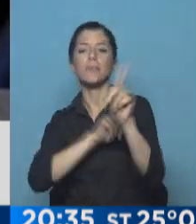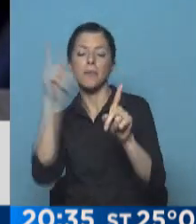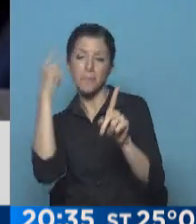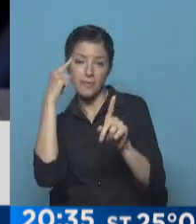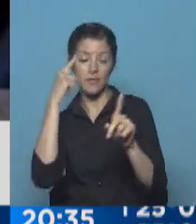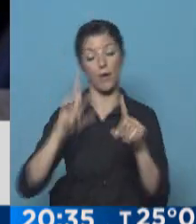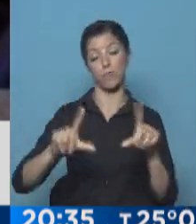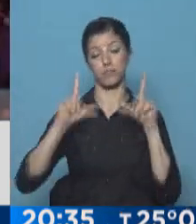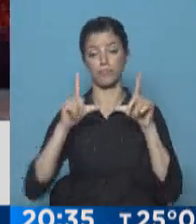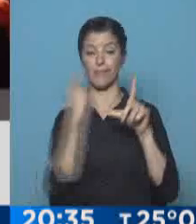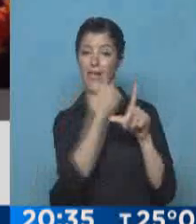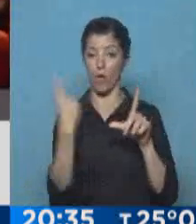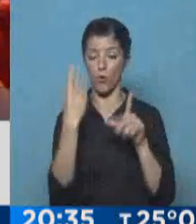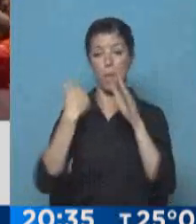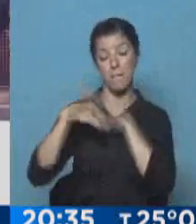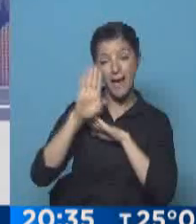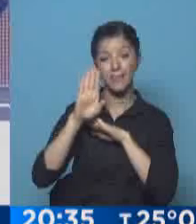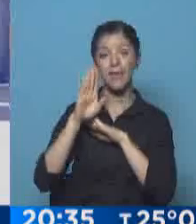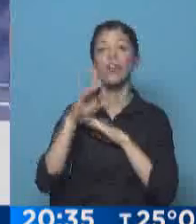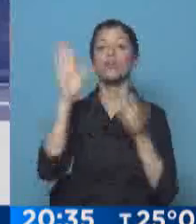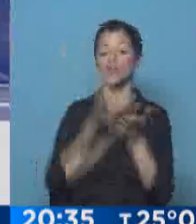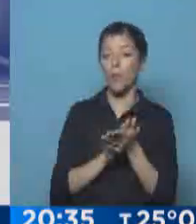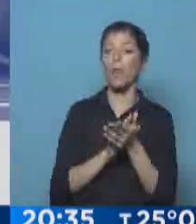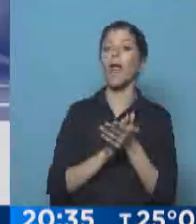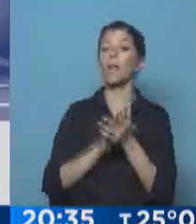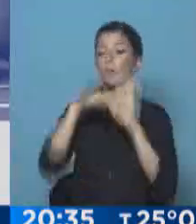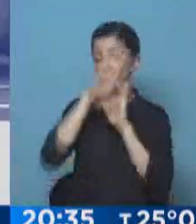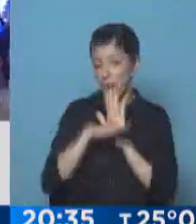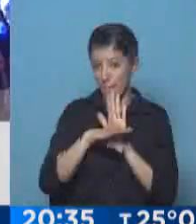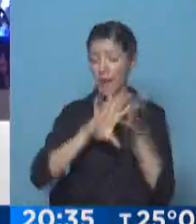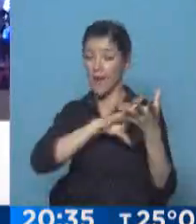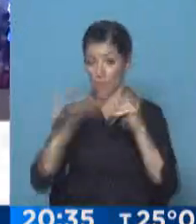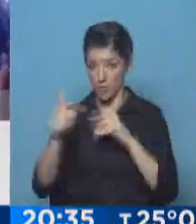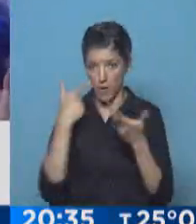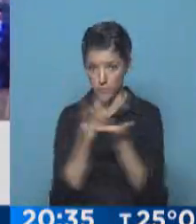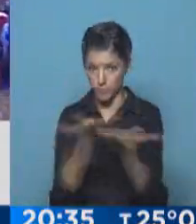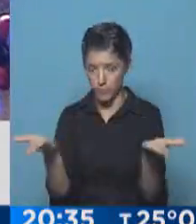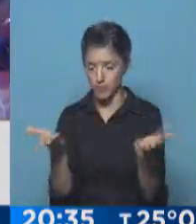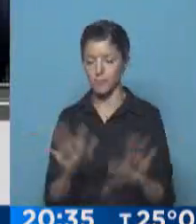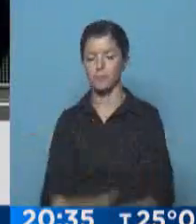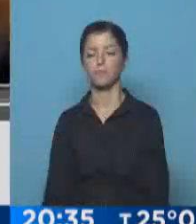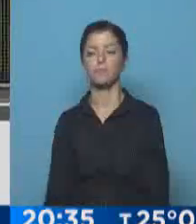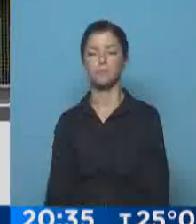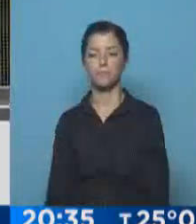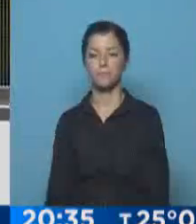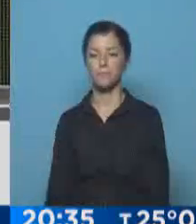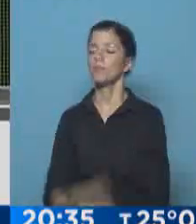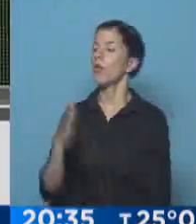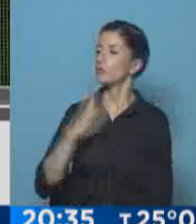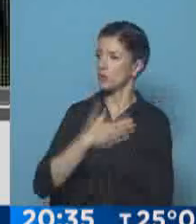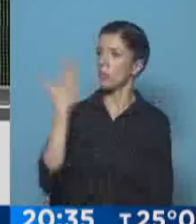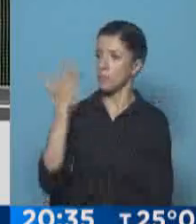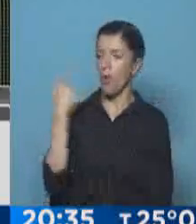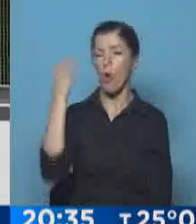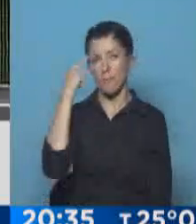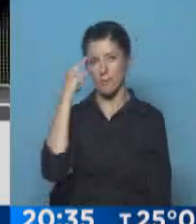carisma personal por sobre los contenidos programáticos y metodológicos. Bueno, justamente lo que te decía acerca de cómo estamos pensando